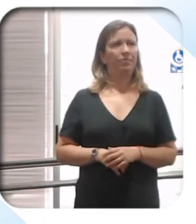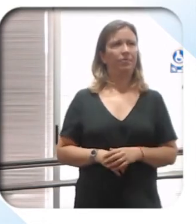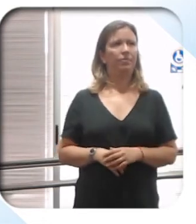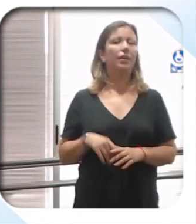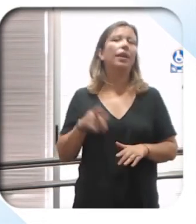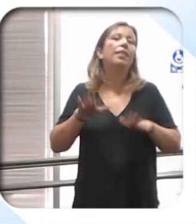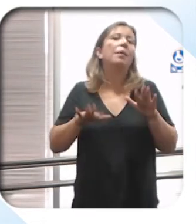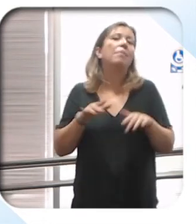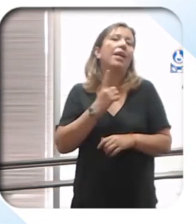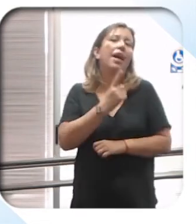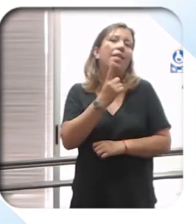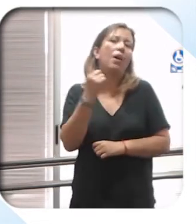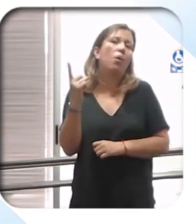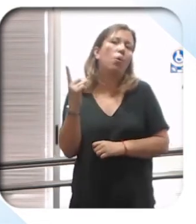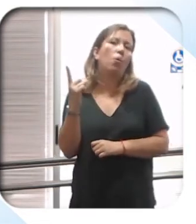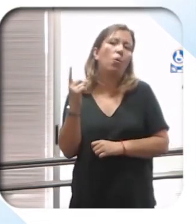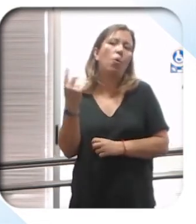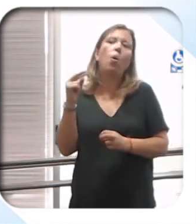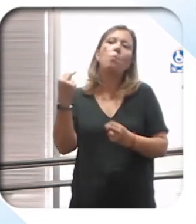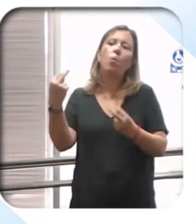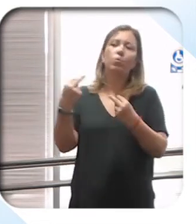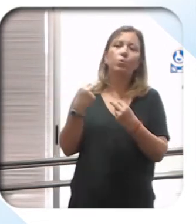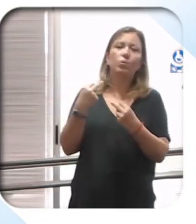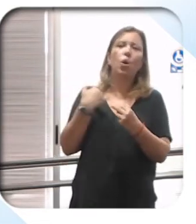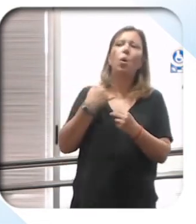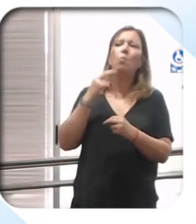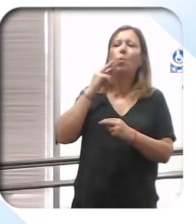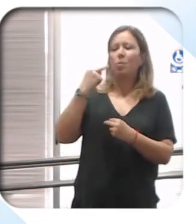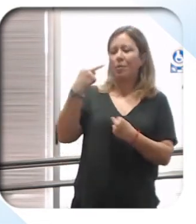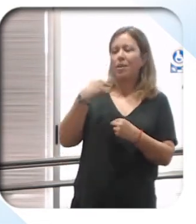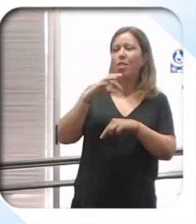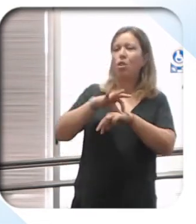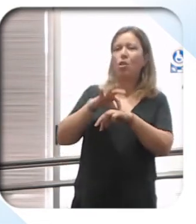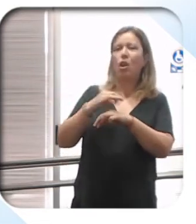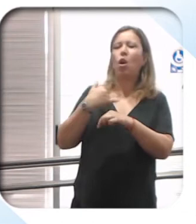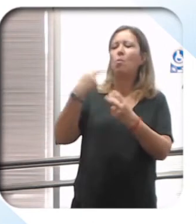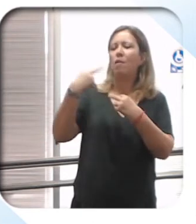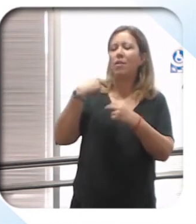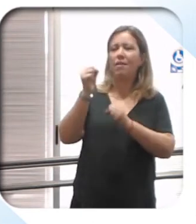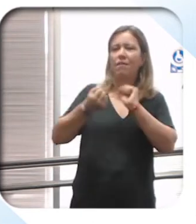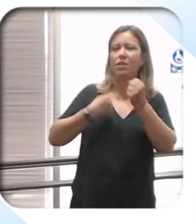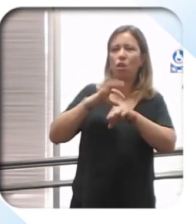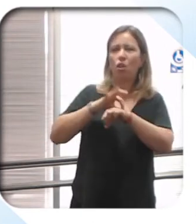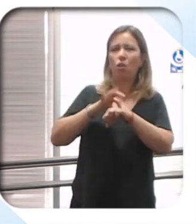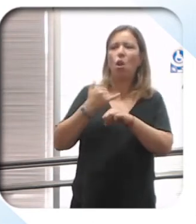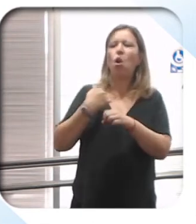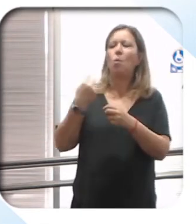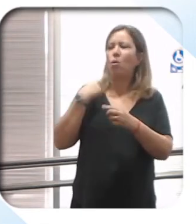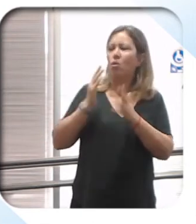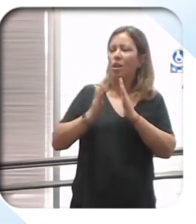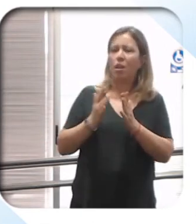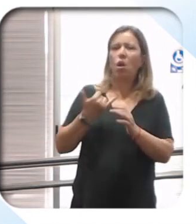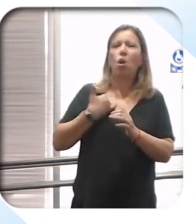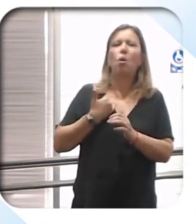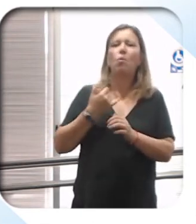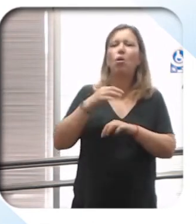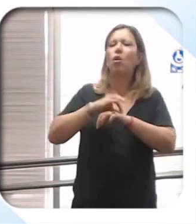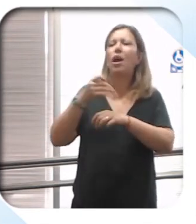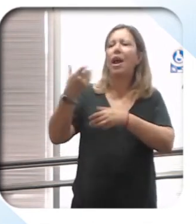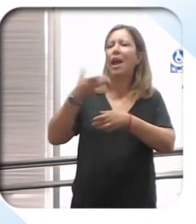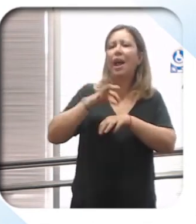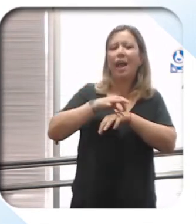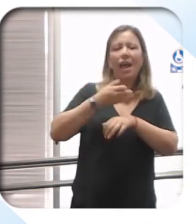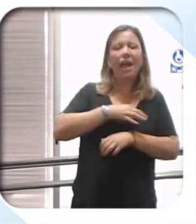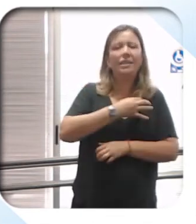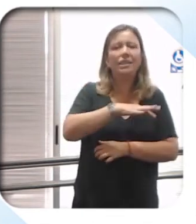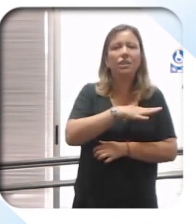Porque va a depender de la mirada, de cómo me miran, cómo me mira ese médico, cómo me mira la fisioterapeuta, cómo me abordan, cómo me trata, cómo me trata el asistente, cómo me